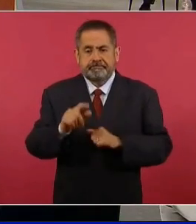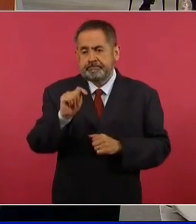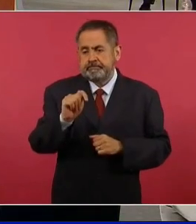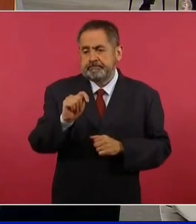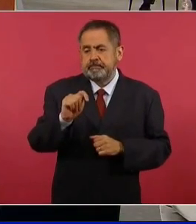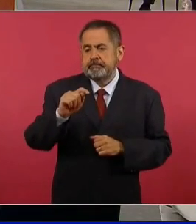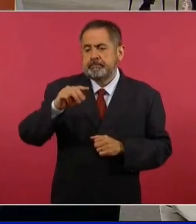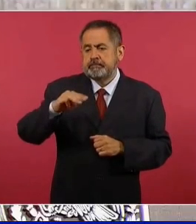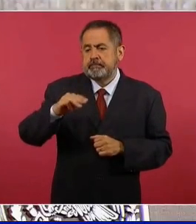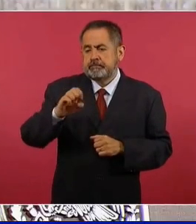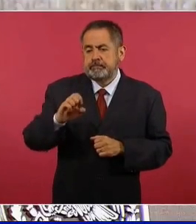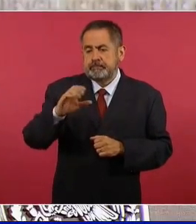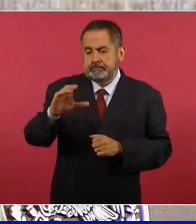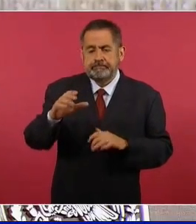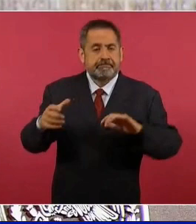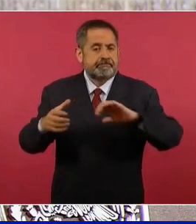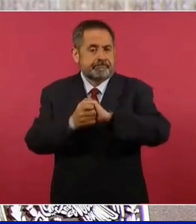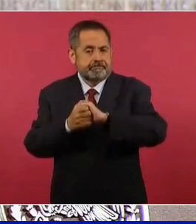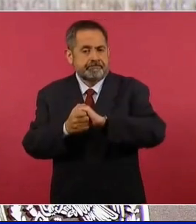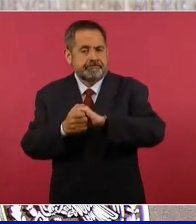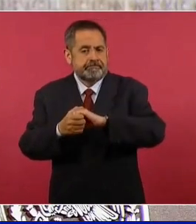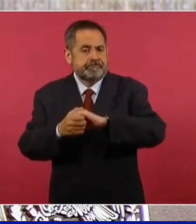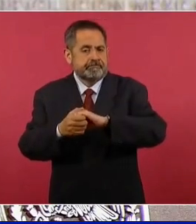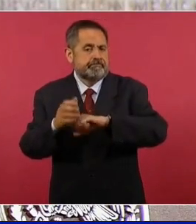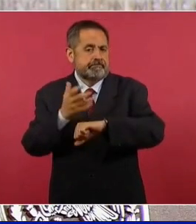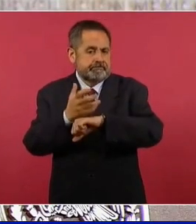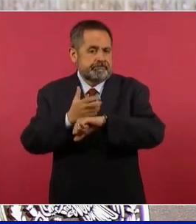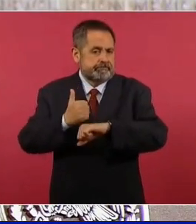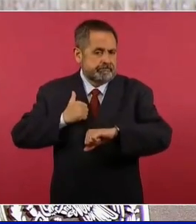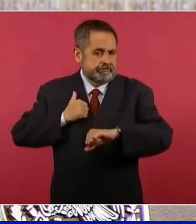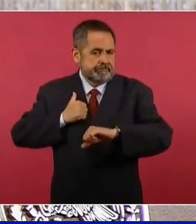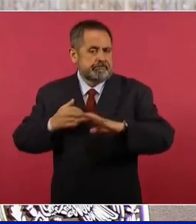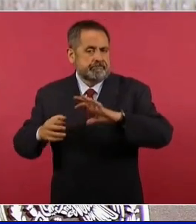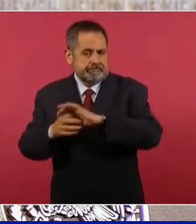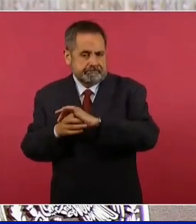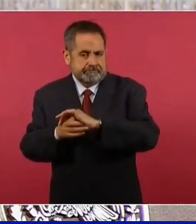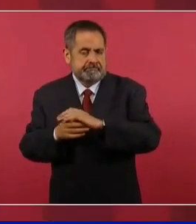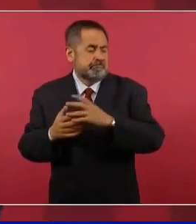de libre comercio, tenemos garantizado